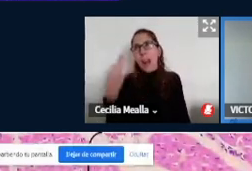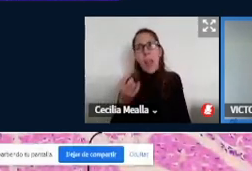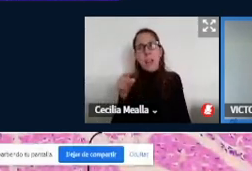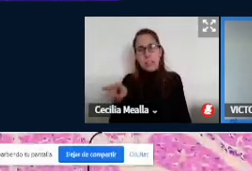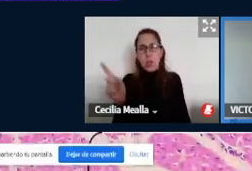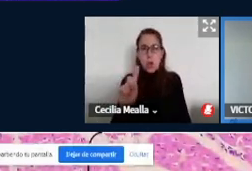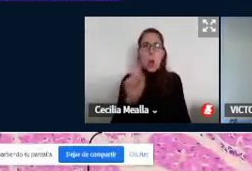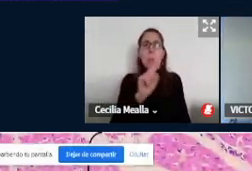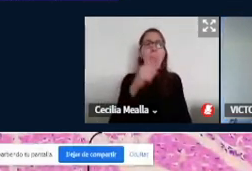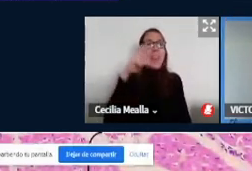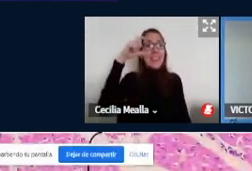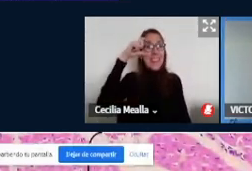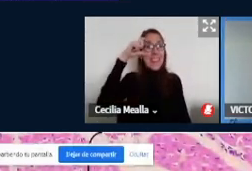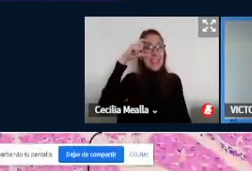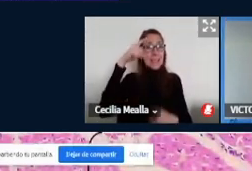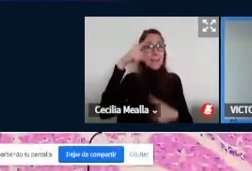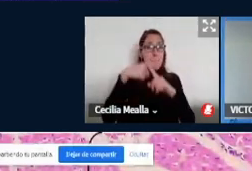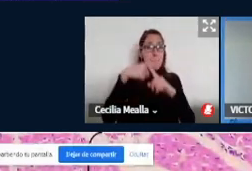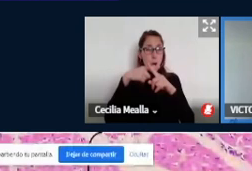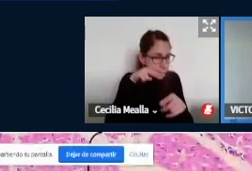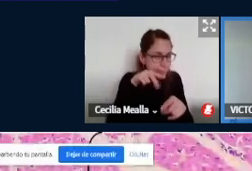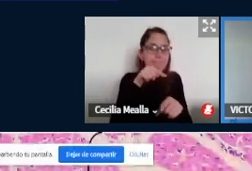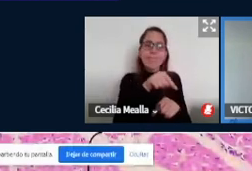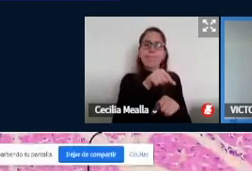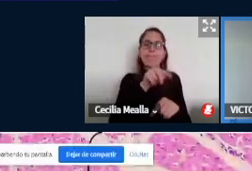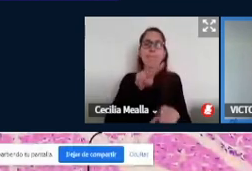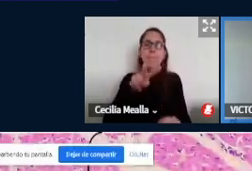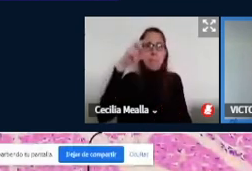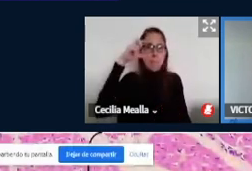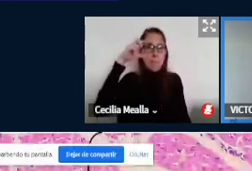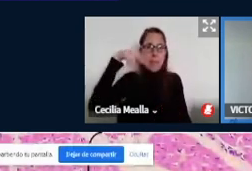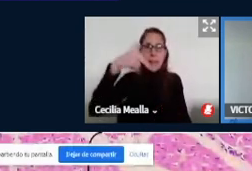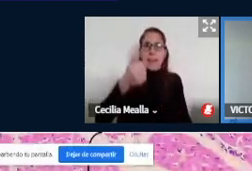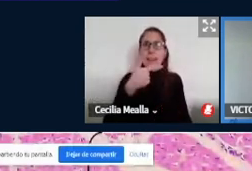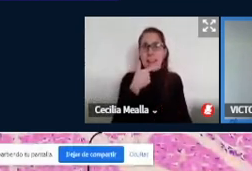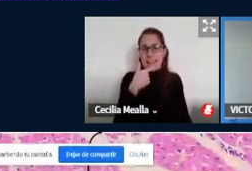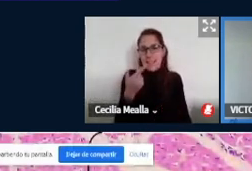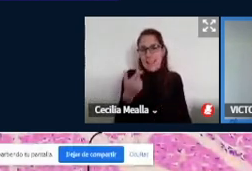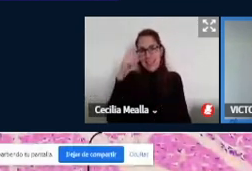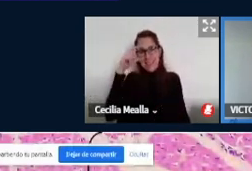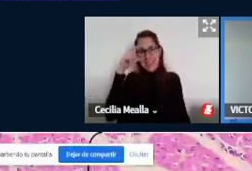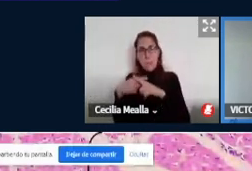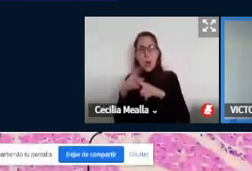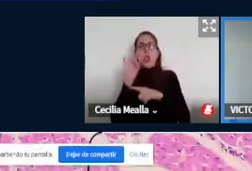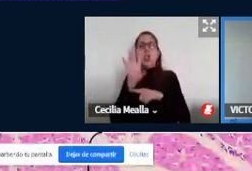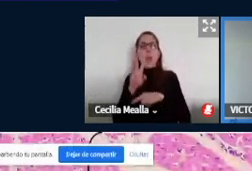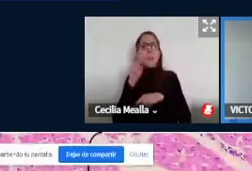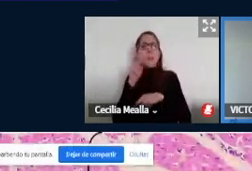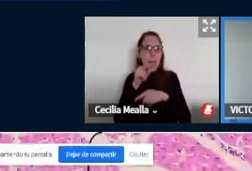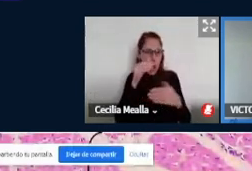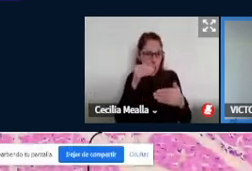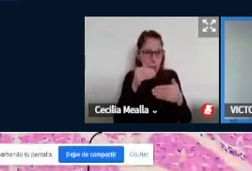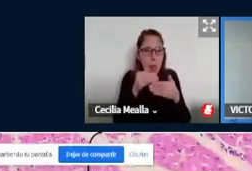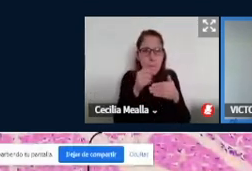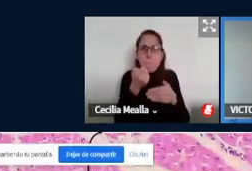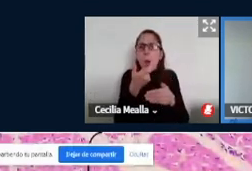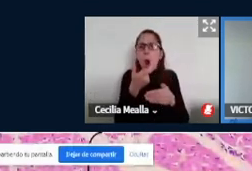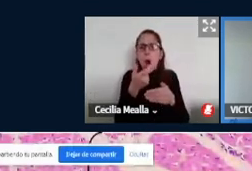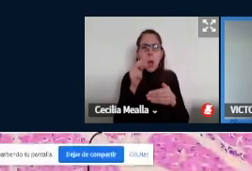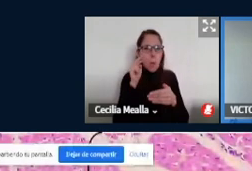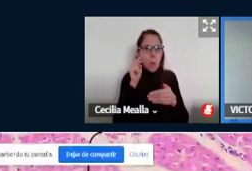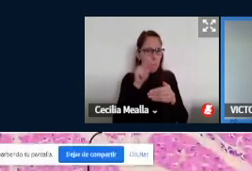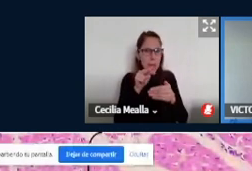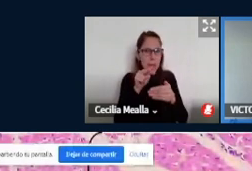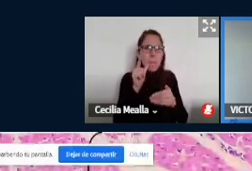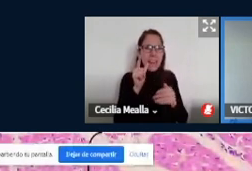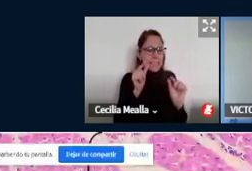10 por, y eso es, digamos, que ustedes tenemos poco aumento, entonces todo lo que se vea que por ahí acá parece chiquitito, en realidad